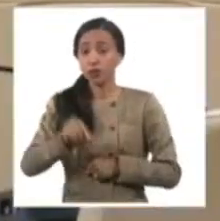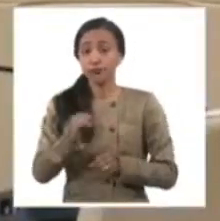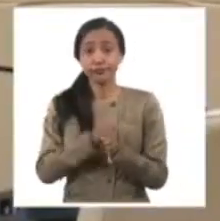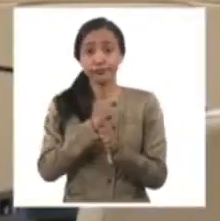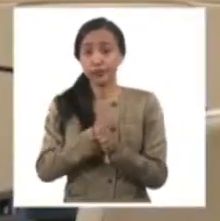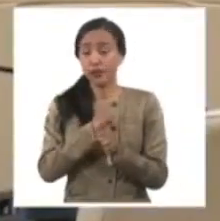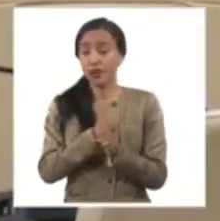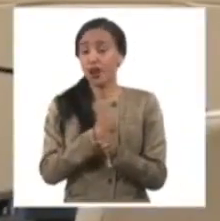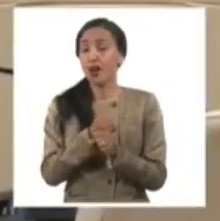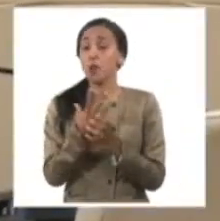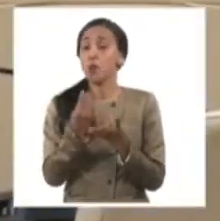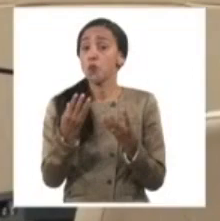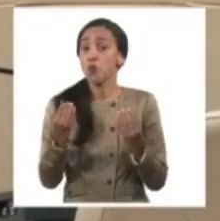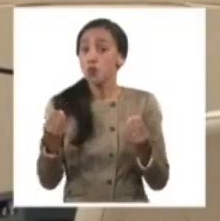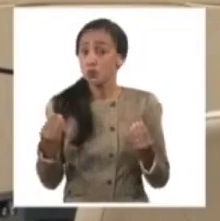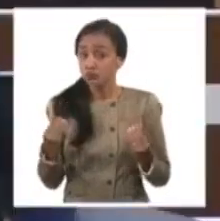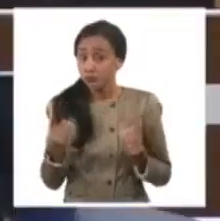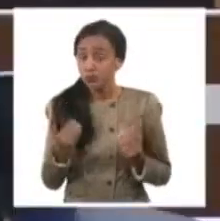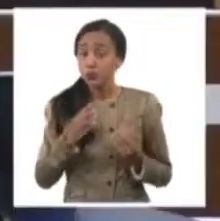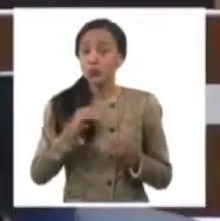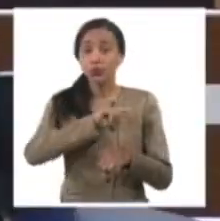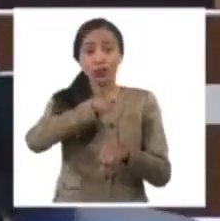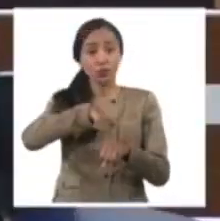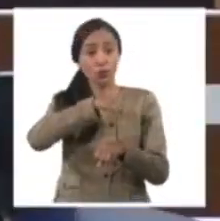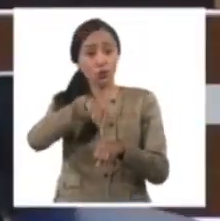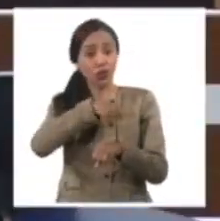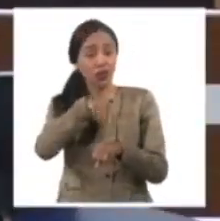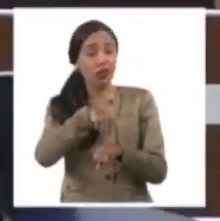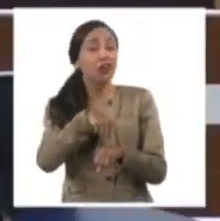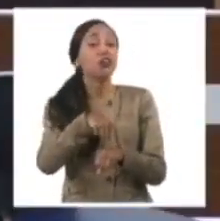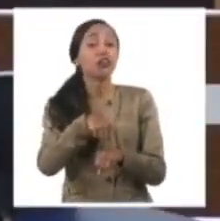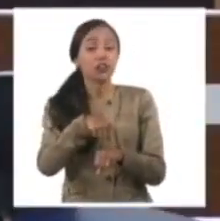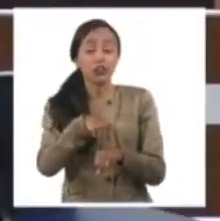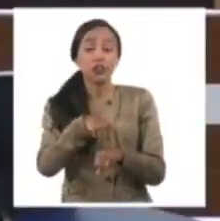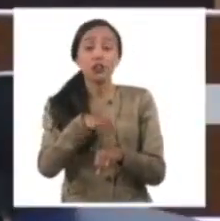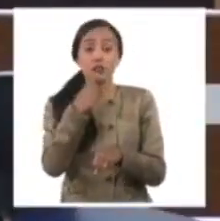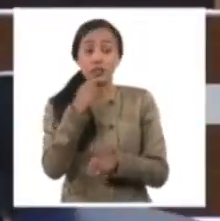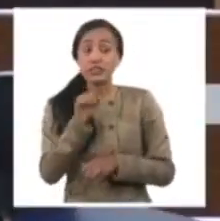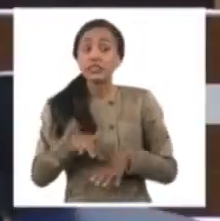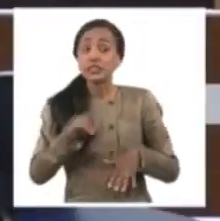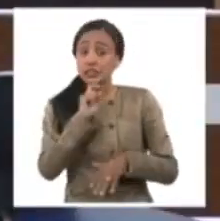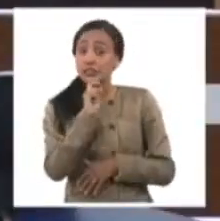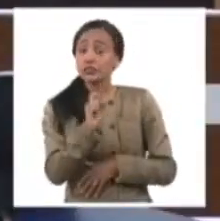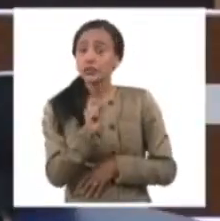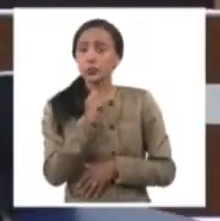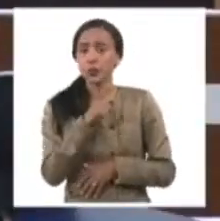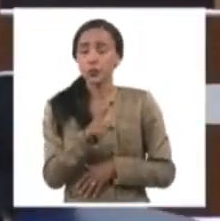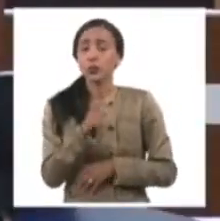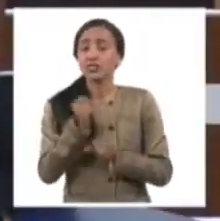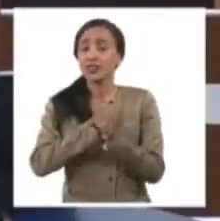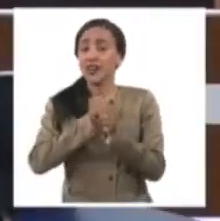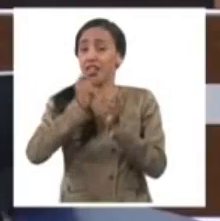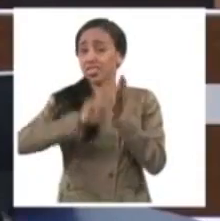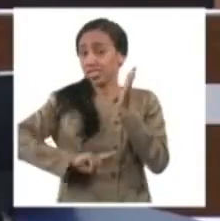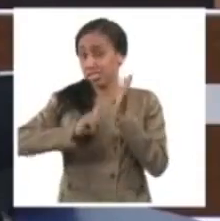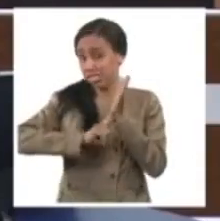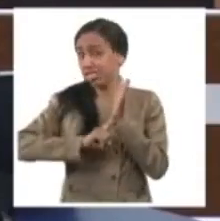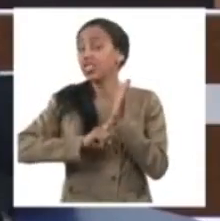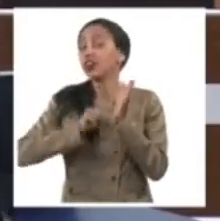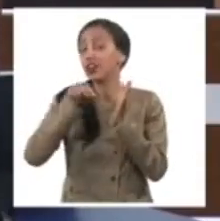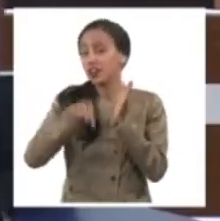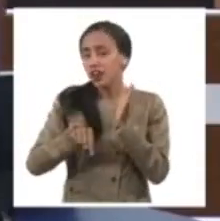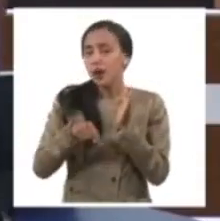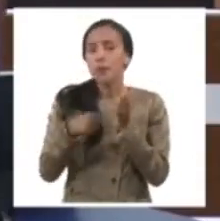laborando en exceso de horas, en exceso de intensidad, en condiciones difíciles, como los trabajadores eléctricos, para garantizar